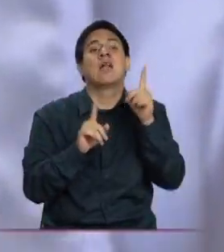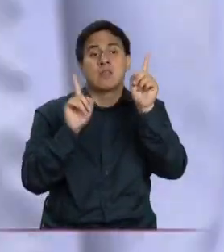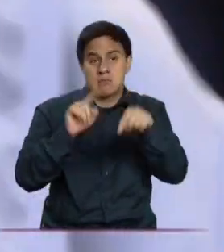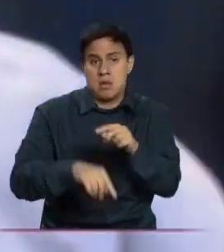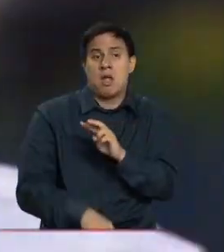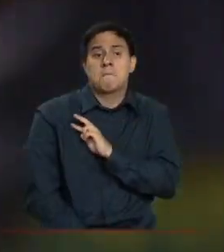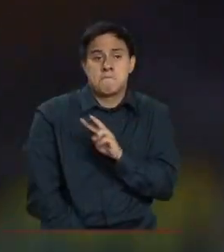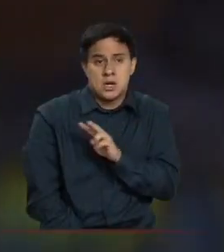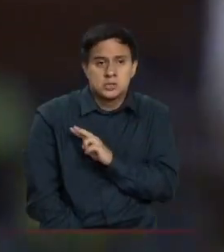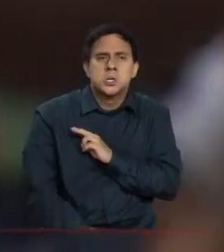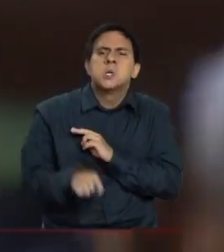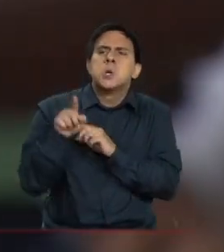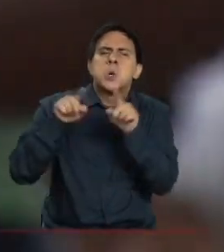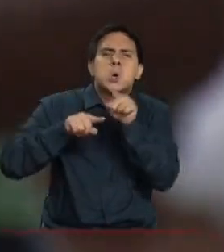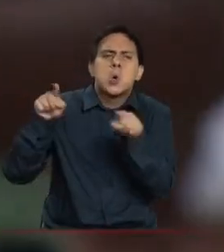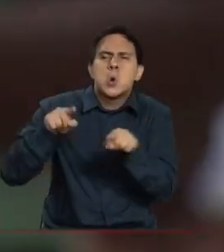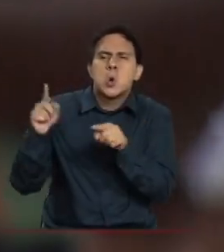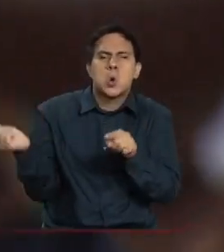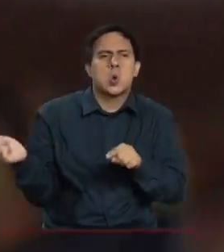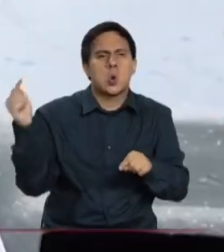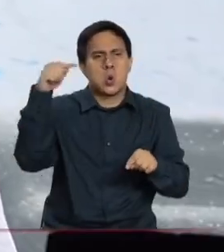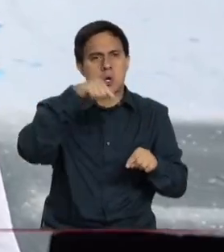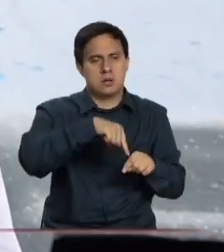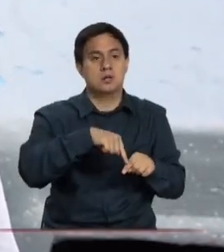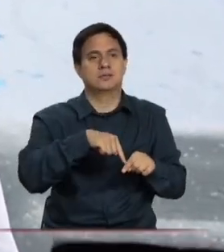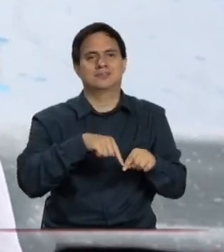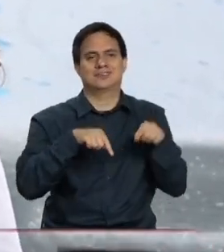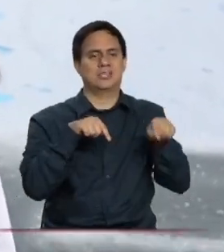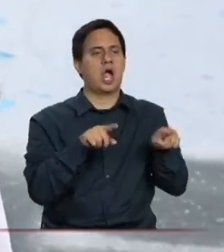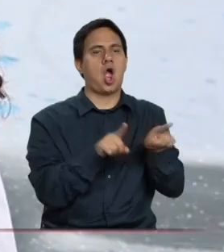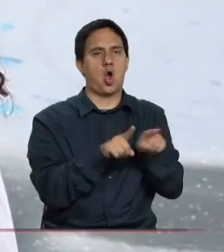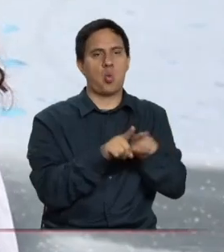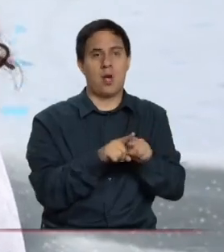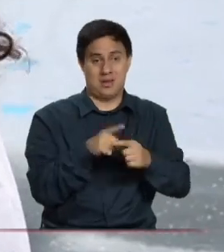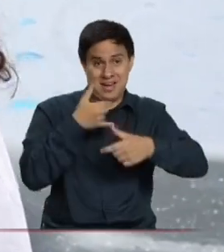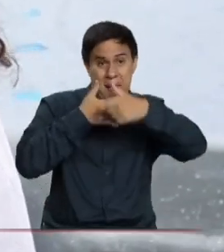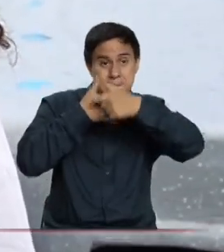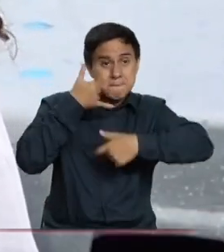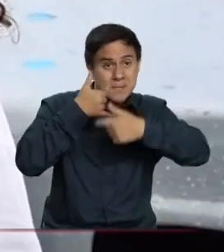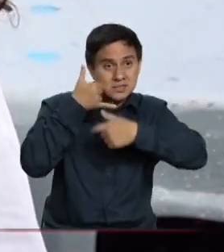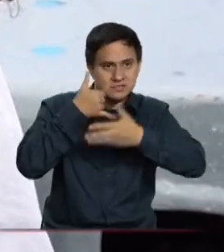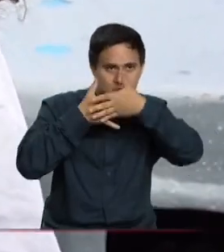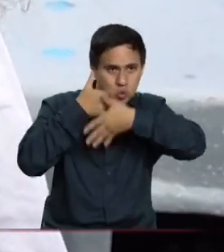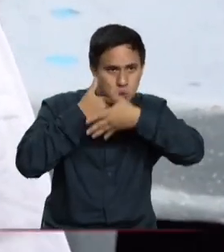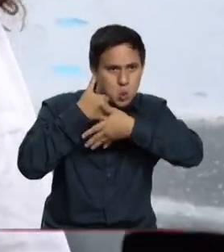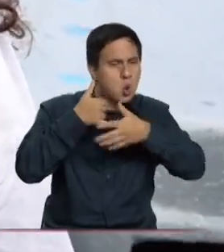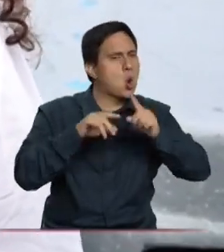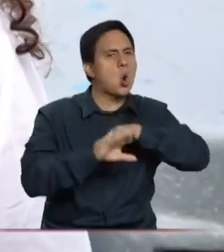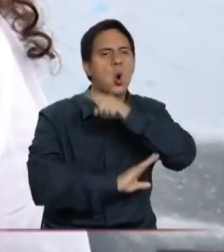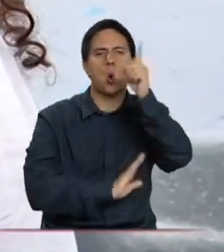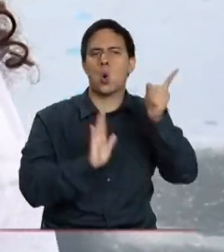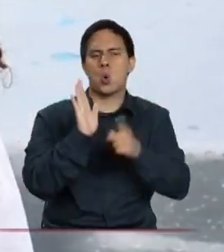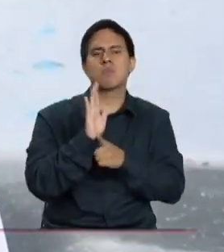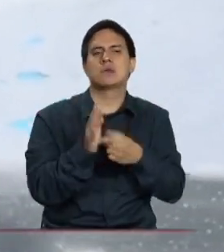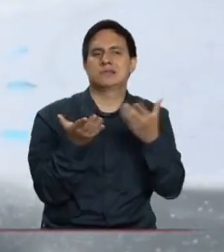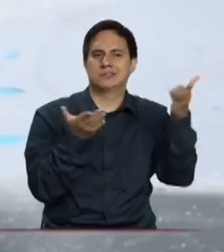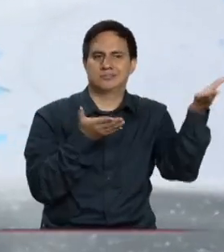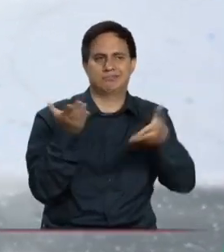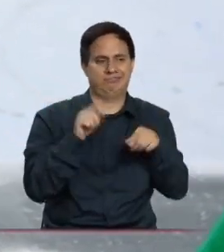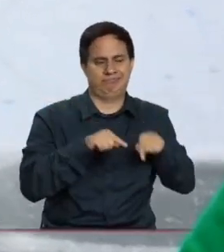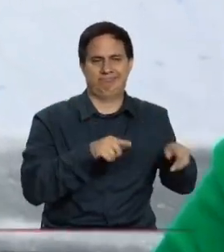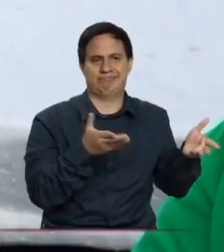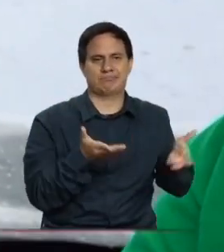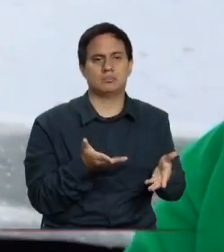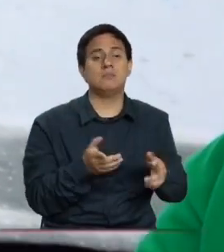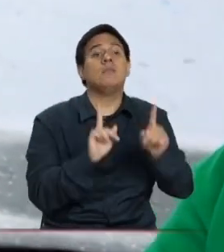cauca sí O sea que esta es una representación de todo el Pacífico Sur colombiano Sí además de eso vamos a encontrar